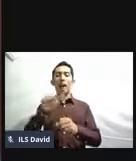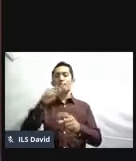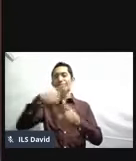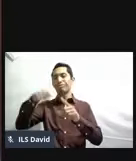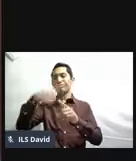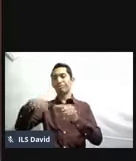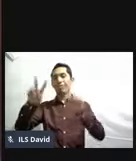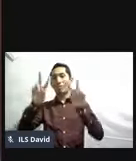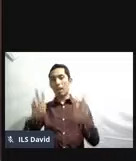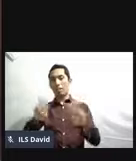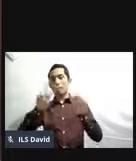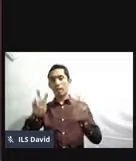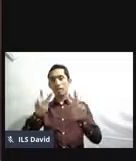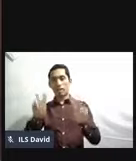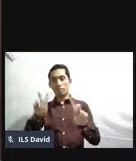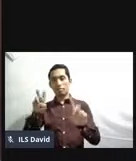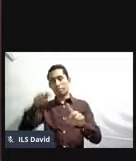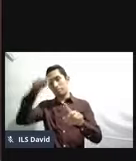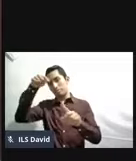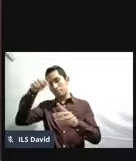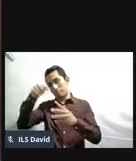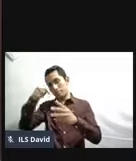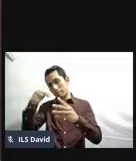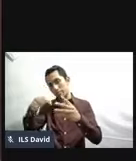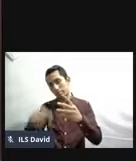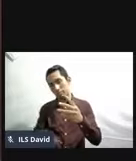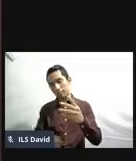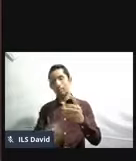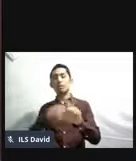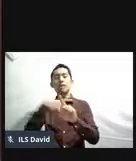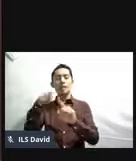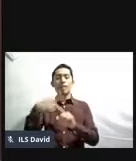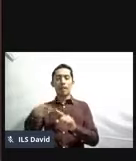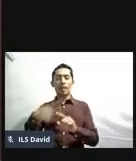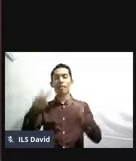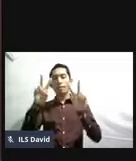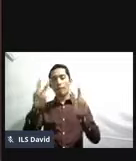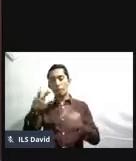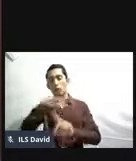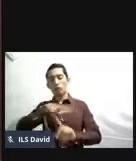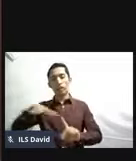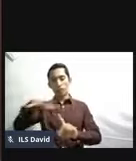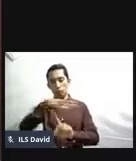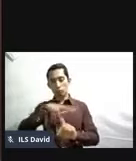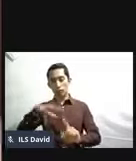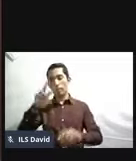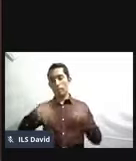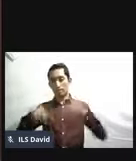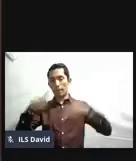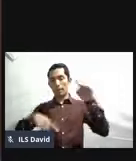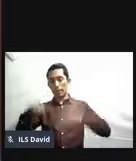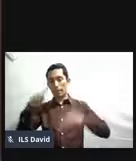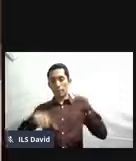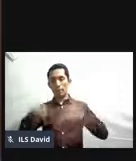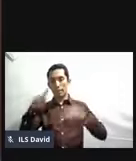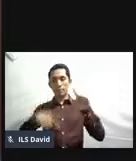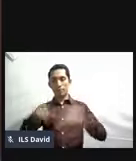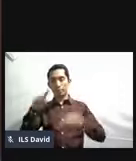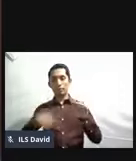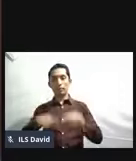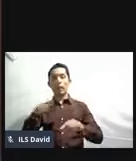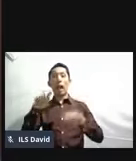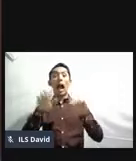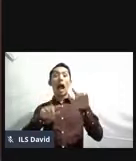sé, bueno, que existen este tipo de responsabilidades y que además creo se llaman en algunos casos contractuales, es decir, se